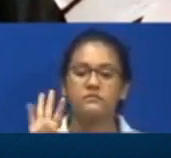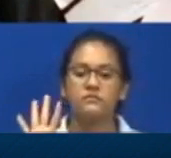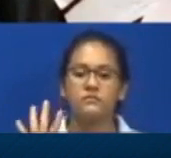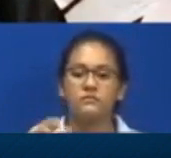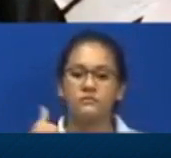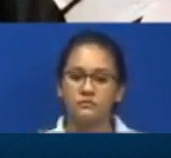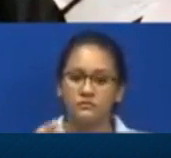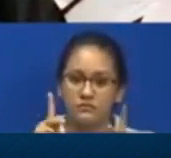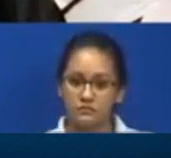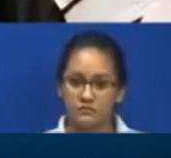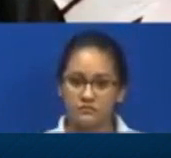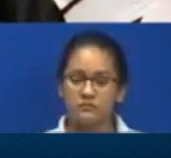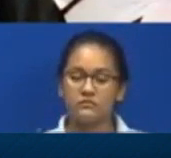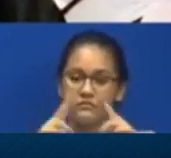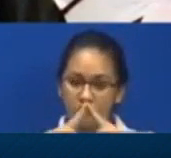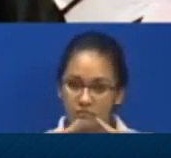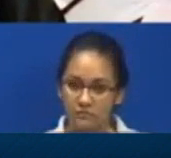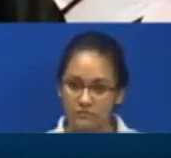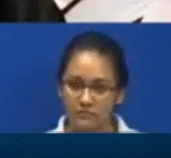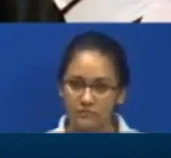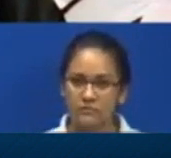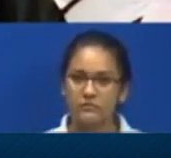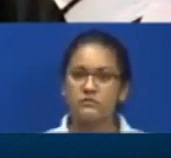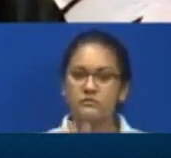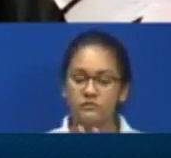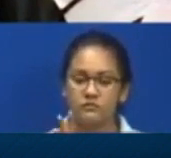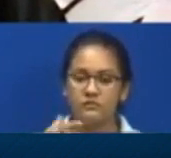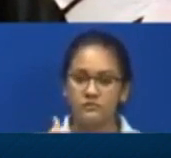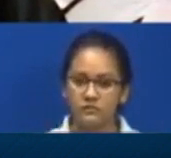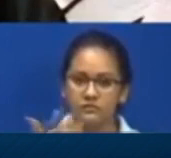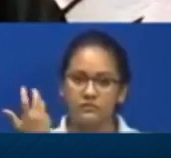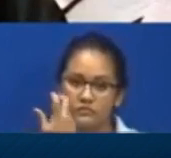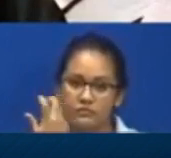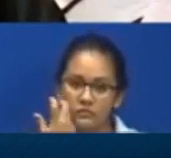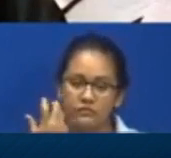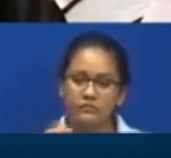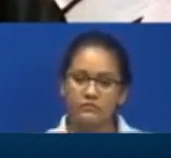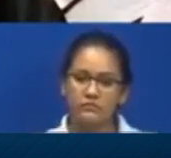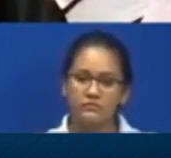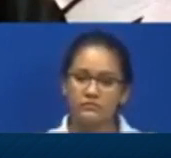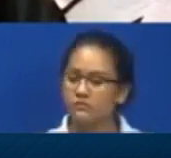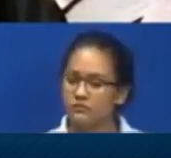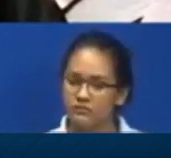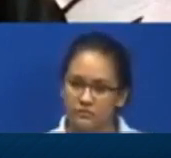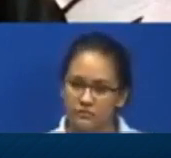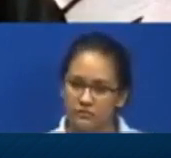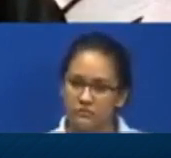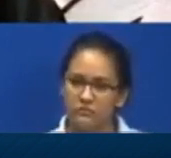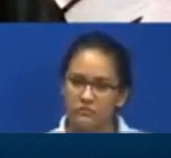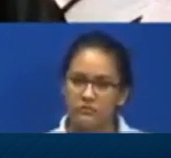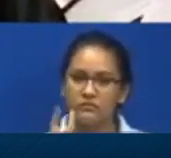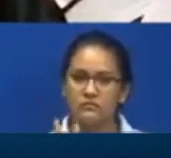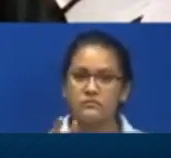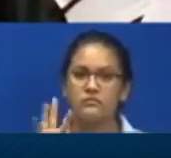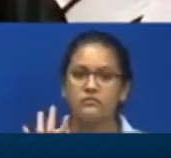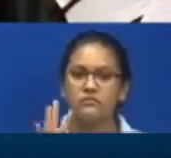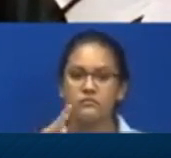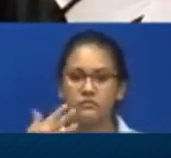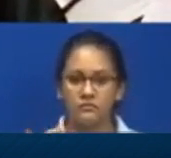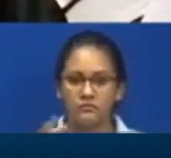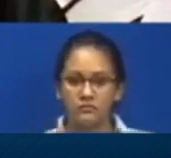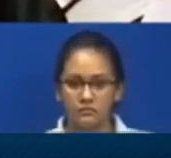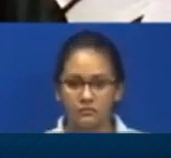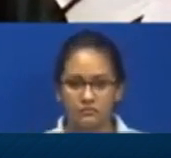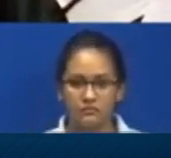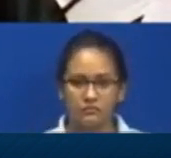nicaragüenses con COVID confirmado o probables por clínica. De la misma forma, 249 personas de las